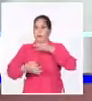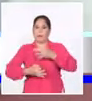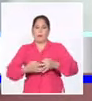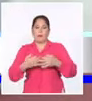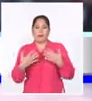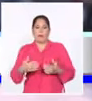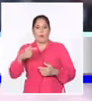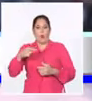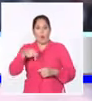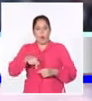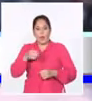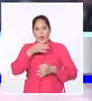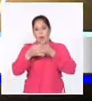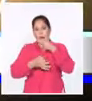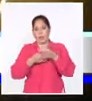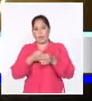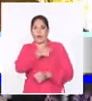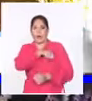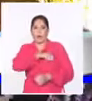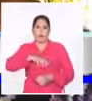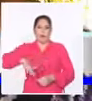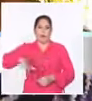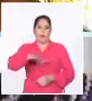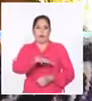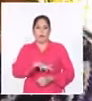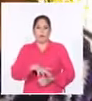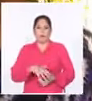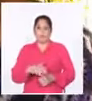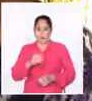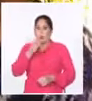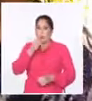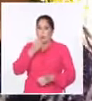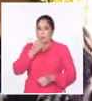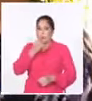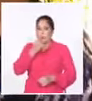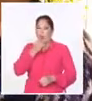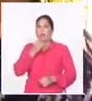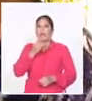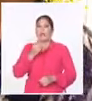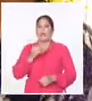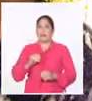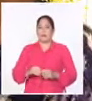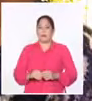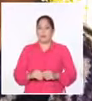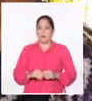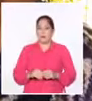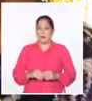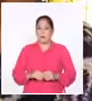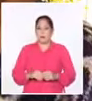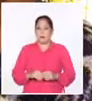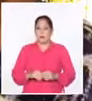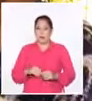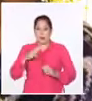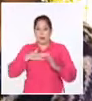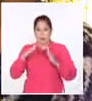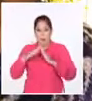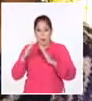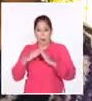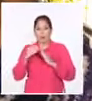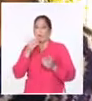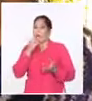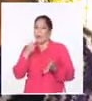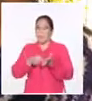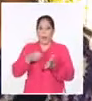el diálogo social de los cubanos. Te da la posibilidad de tú, desde tu misma casa, poder resolver, hacer